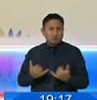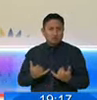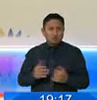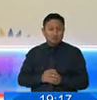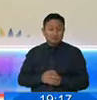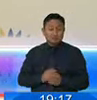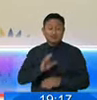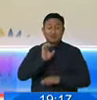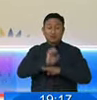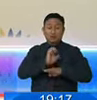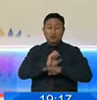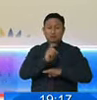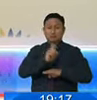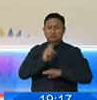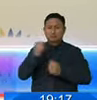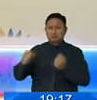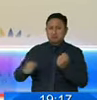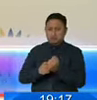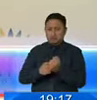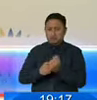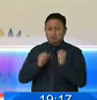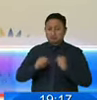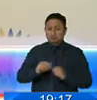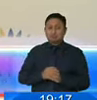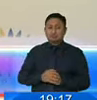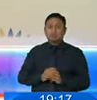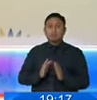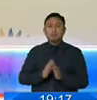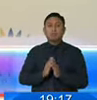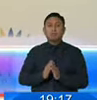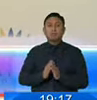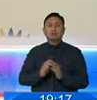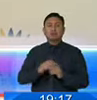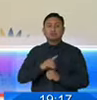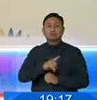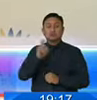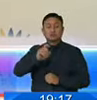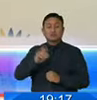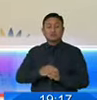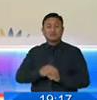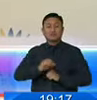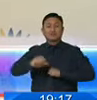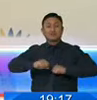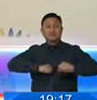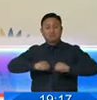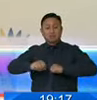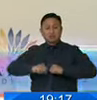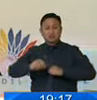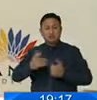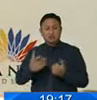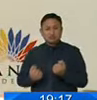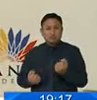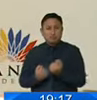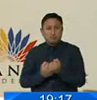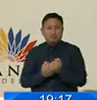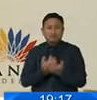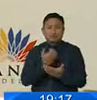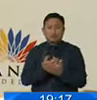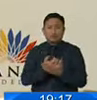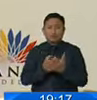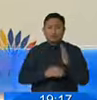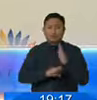que vive el Ecuador y por supuesto con la demanda generalizada de fortalecer acciones reales y claras